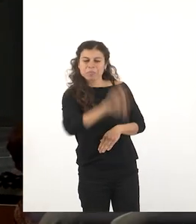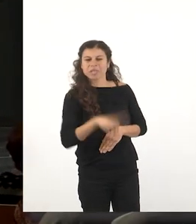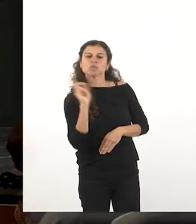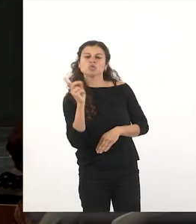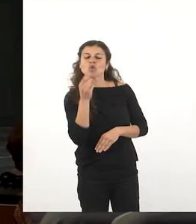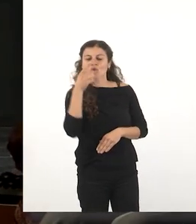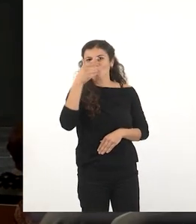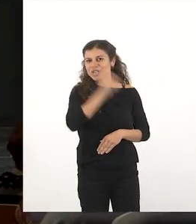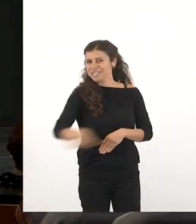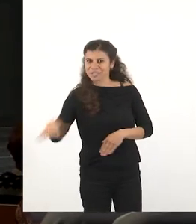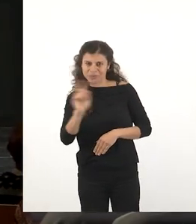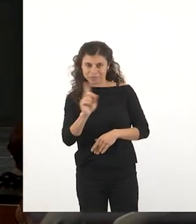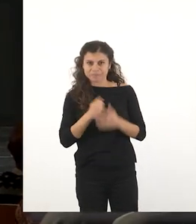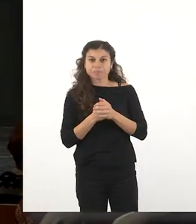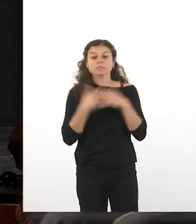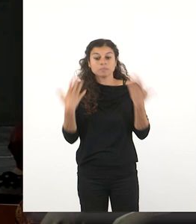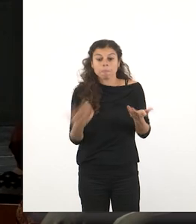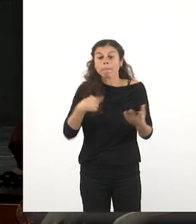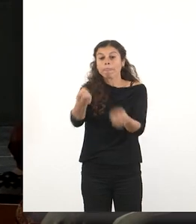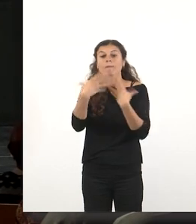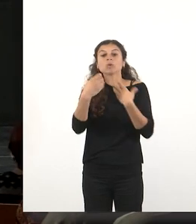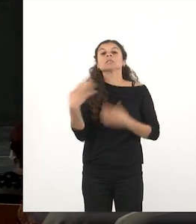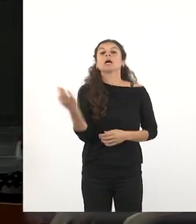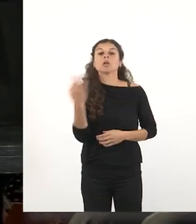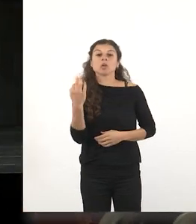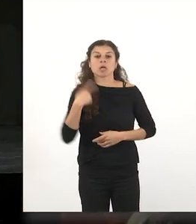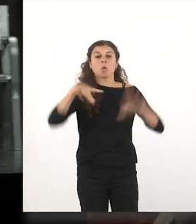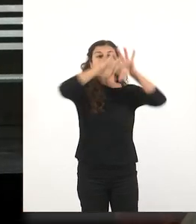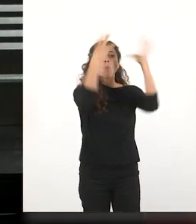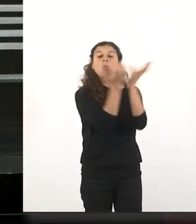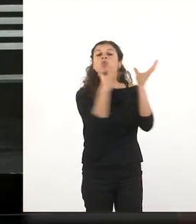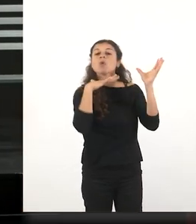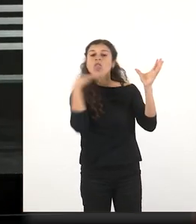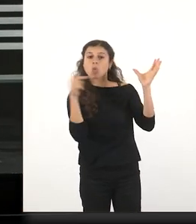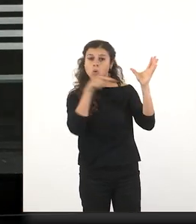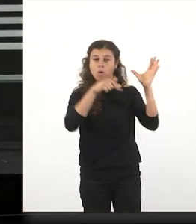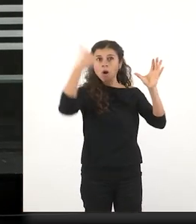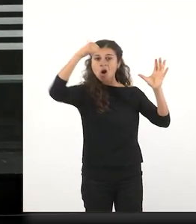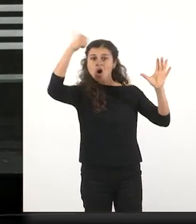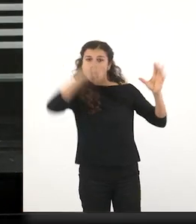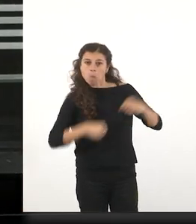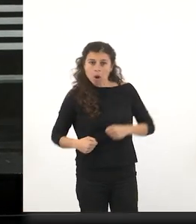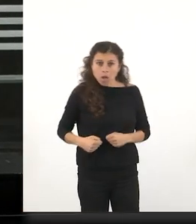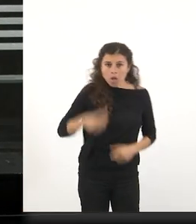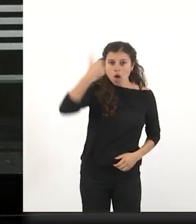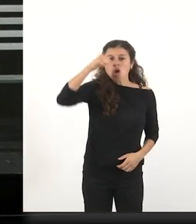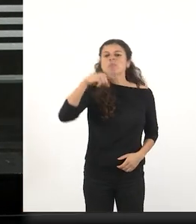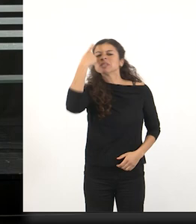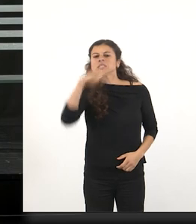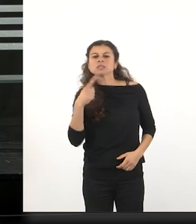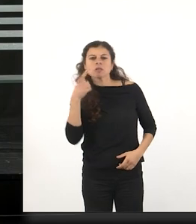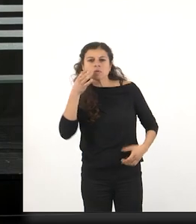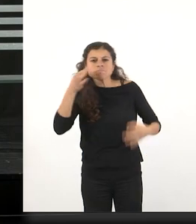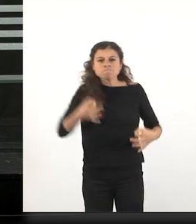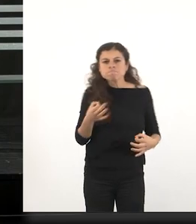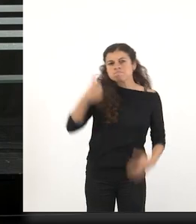desigualdad me contaron que las cosas eran normales y que no se podían cambiar, que en el mundo azul, en el mundo de los tíos, un tío, se nota que un tío de verdad porque es mucho más racional que una